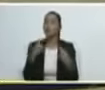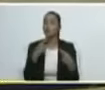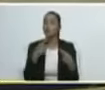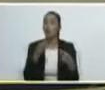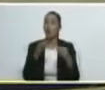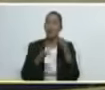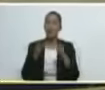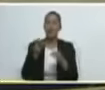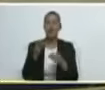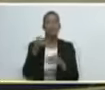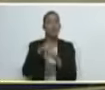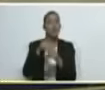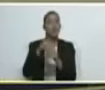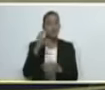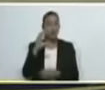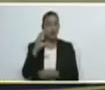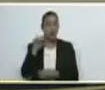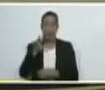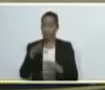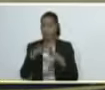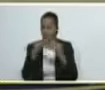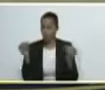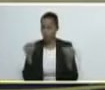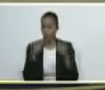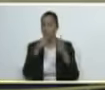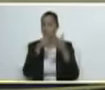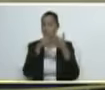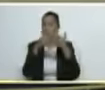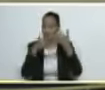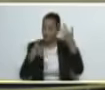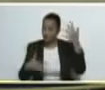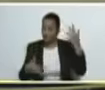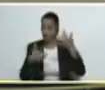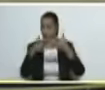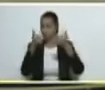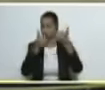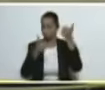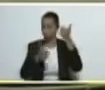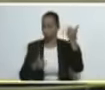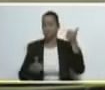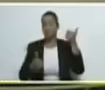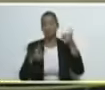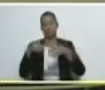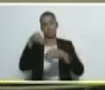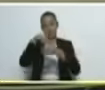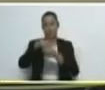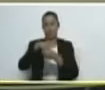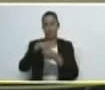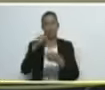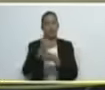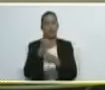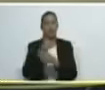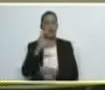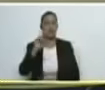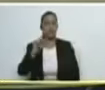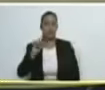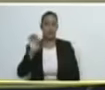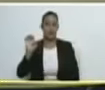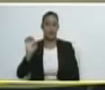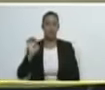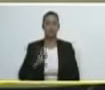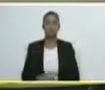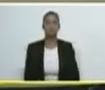del Consejo Nacional Electoral, la doctora Neldis Alayón, directora general